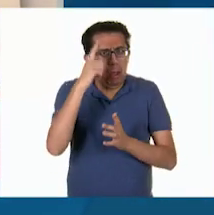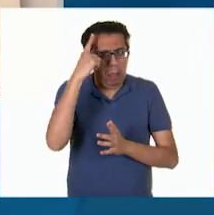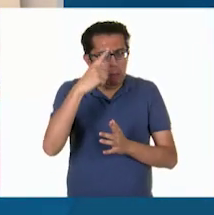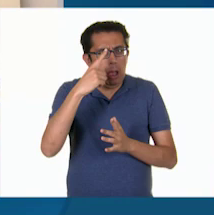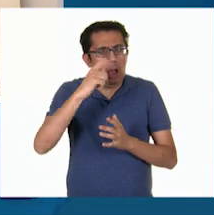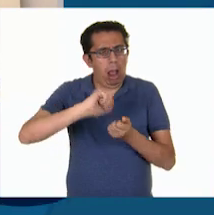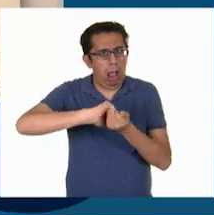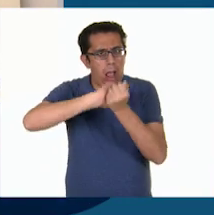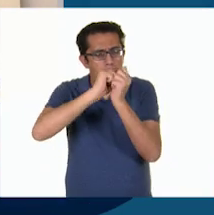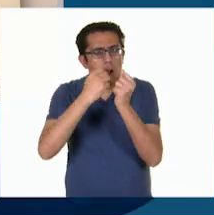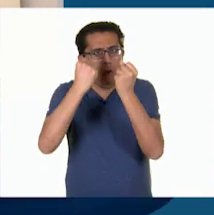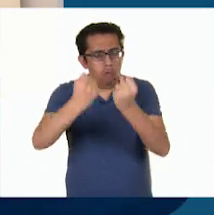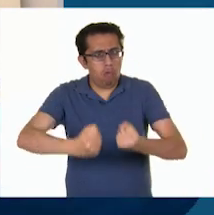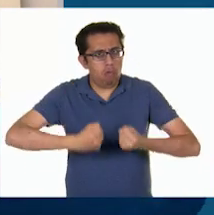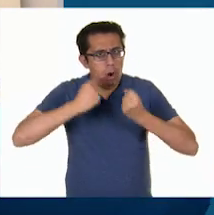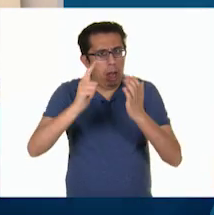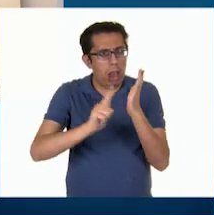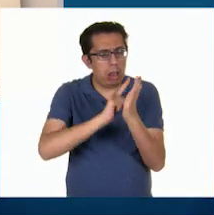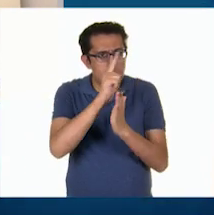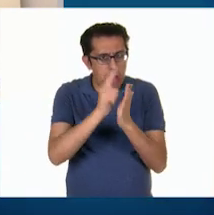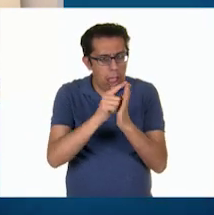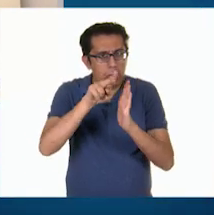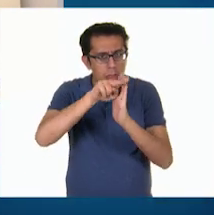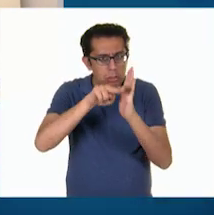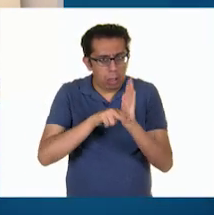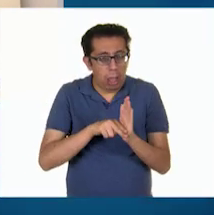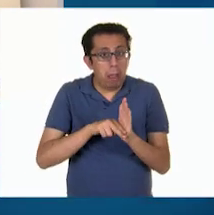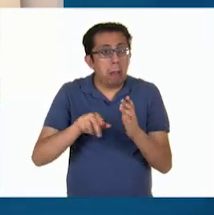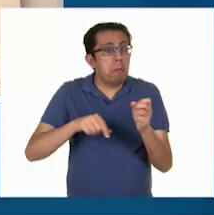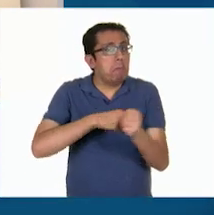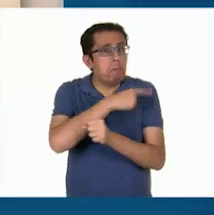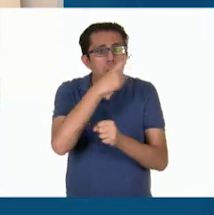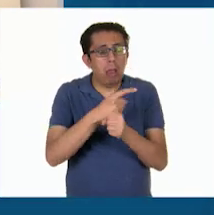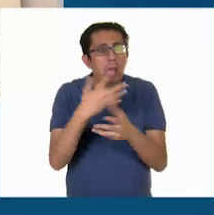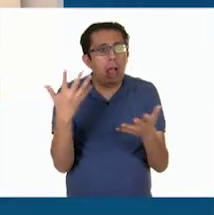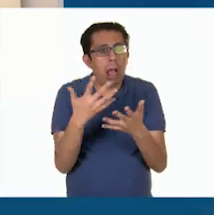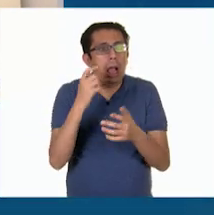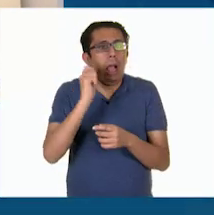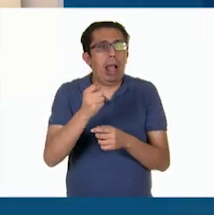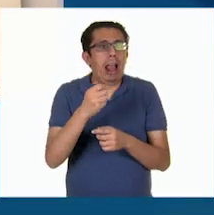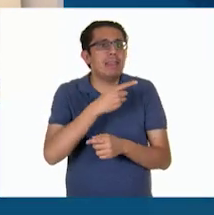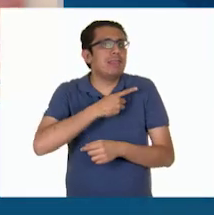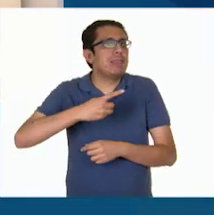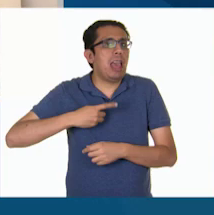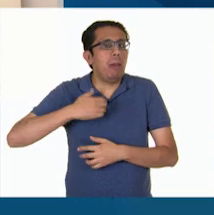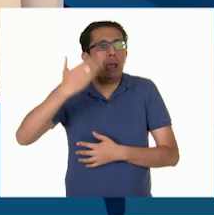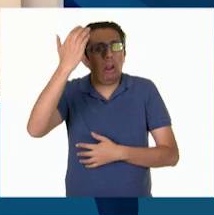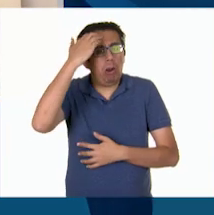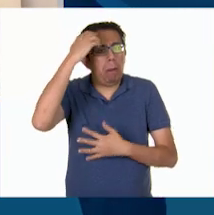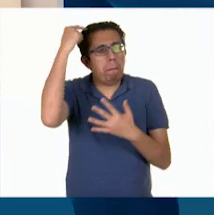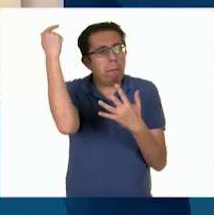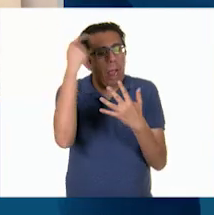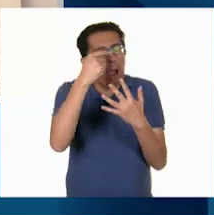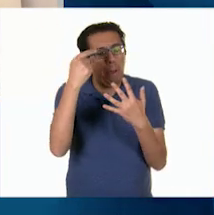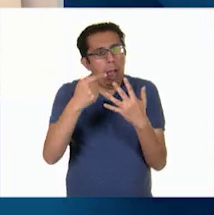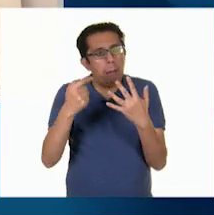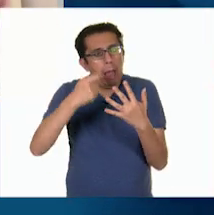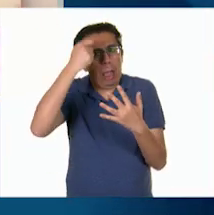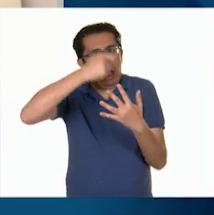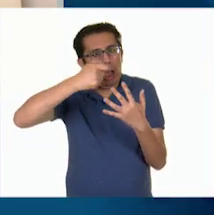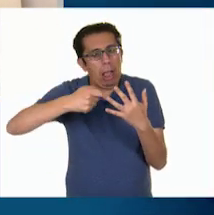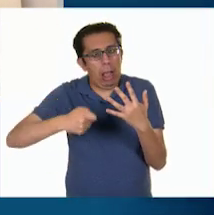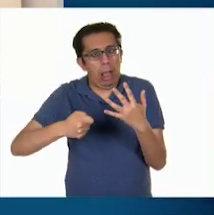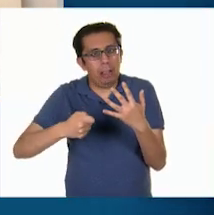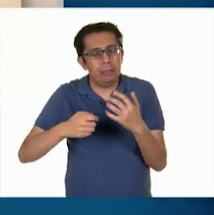las normas orientadas al bien común, lo primero que debemos hacer es conocerlas, saber cuáles son las normas que ya nos rigen